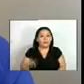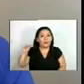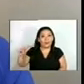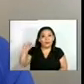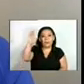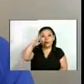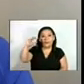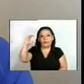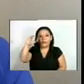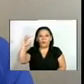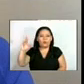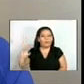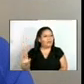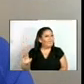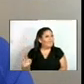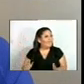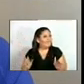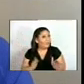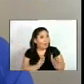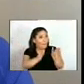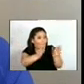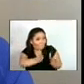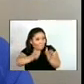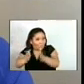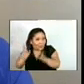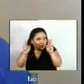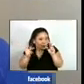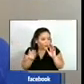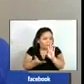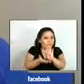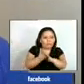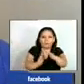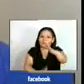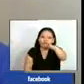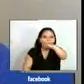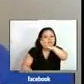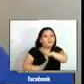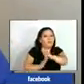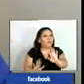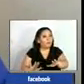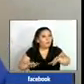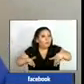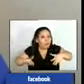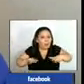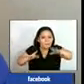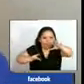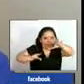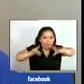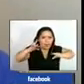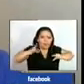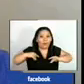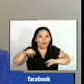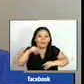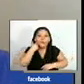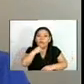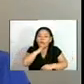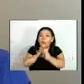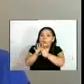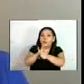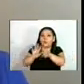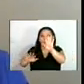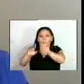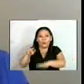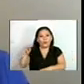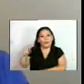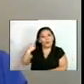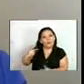Rica pondrá una pausa en las siguientes fases de reapertura económica ante el incremento de los casos por COVID-19. Uno de nuestros